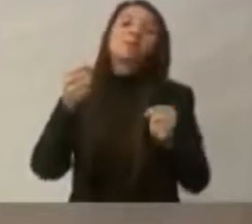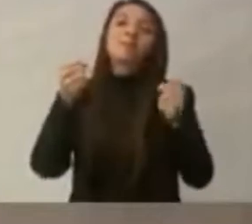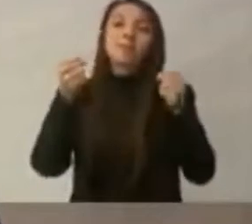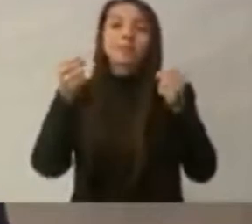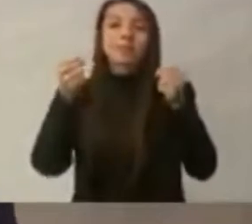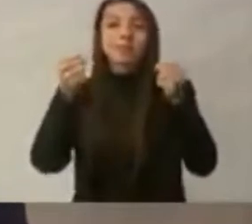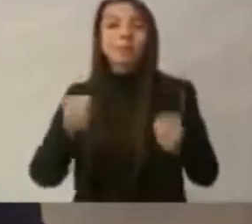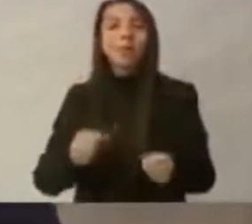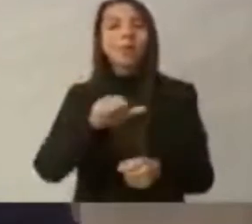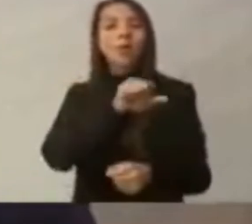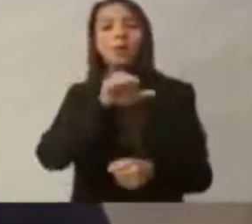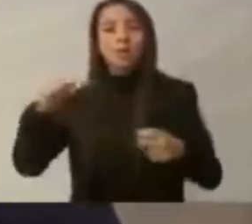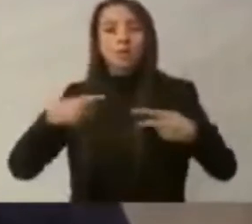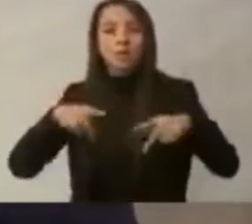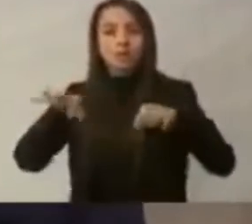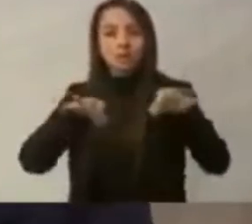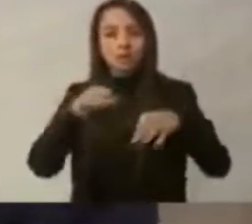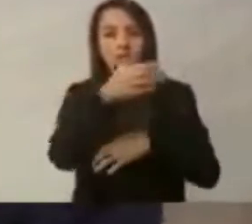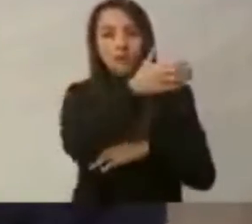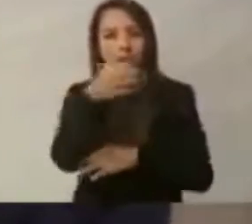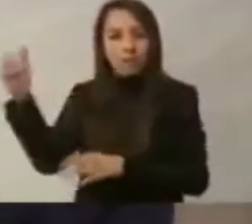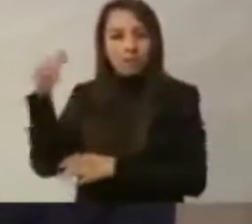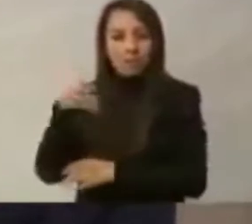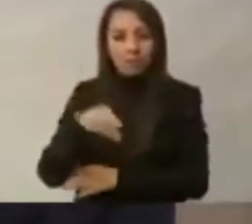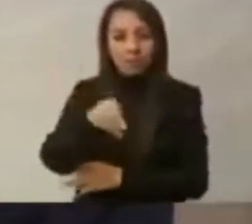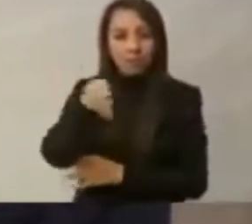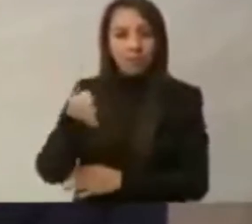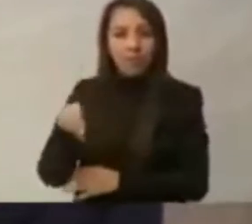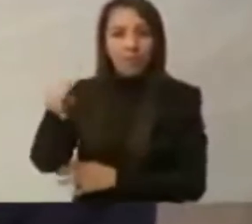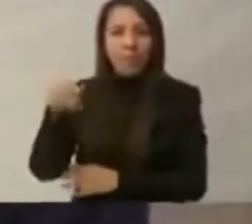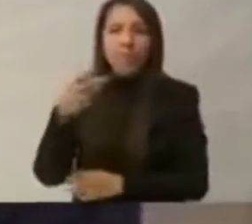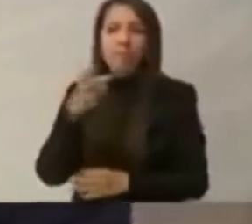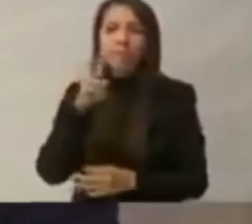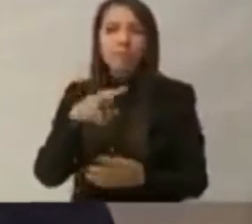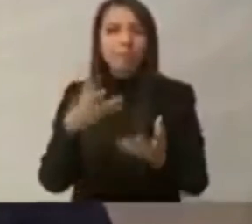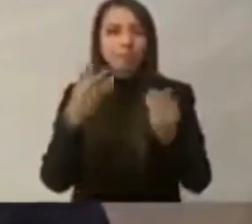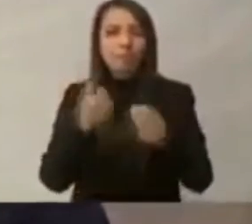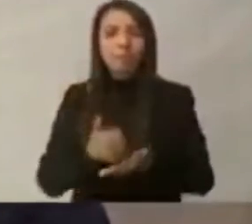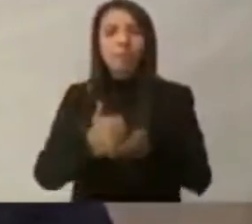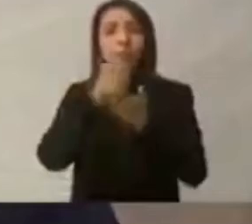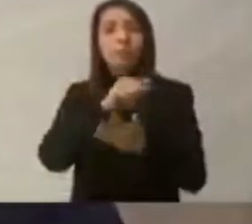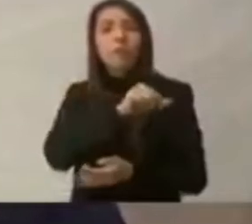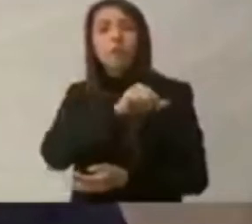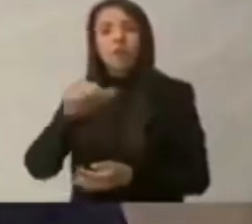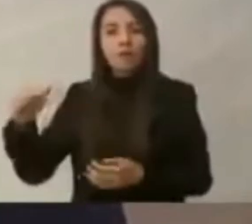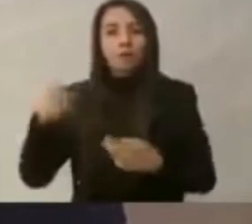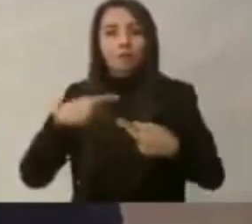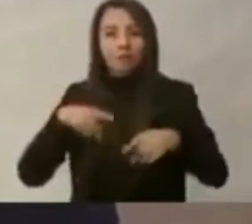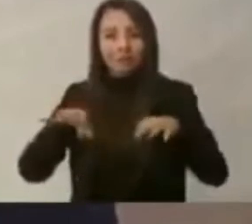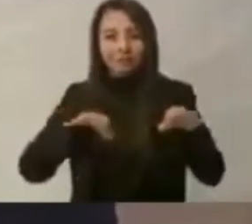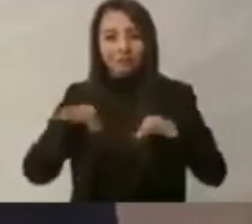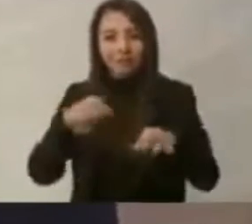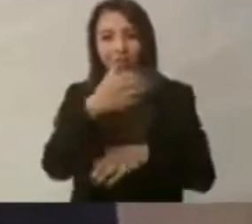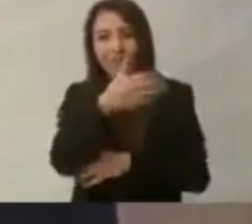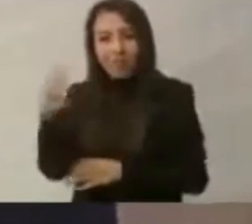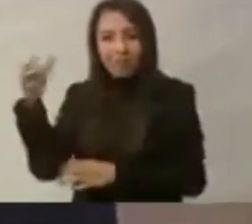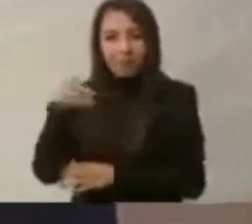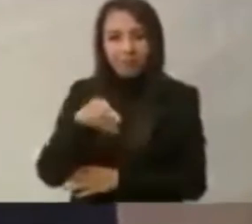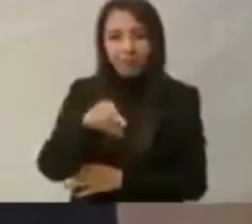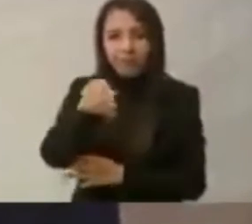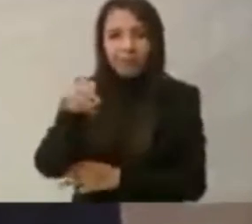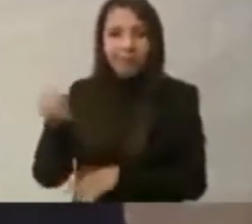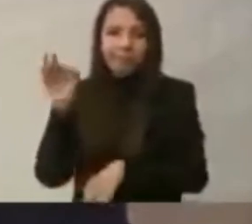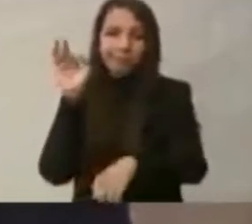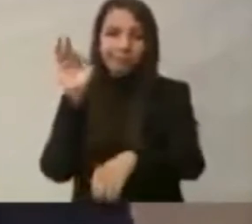trabajadores agrícolas. Y esto va a ayudar mucho a jornaleros, a quienes